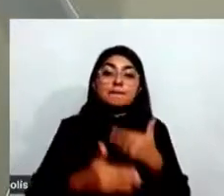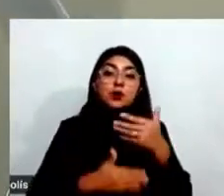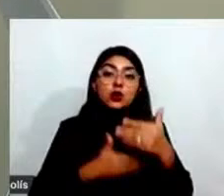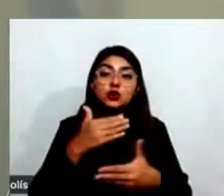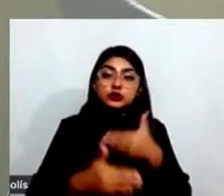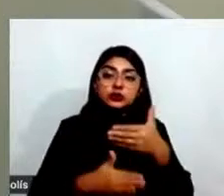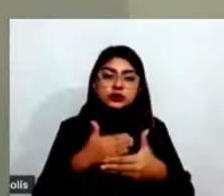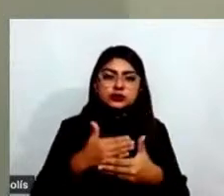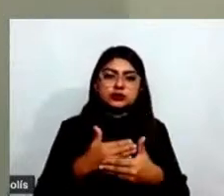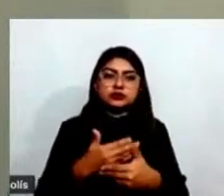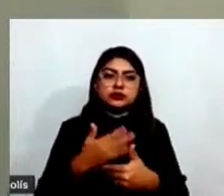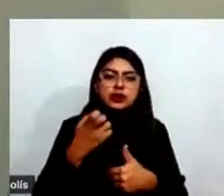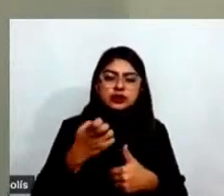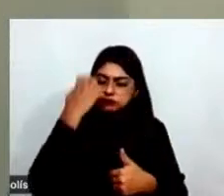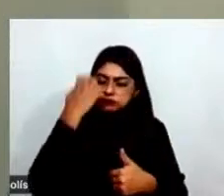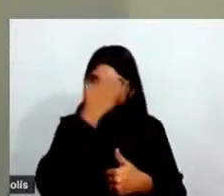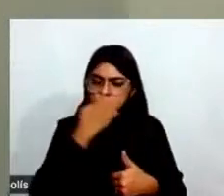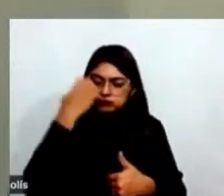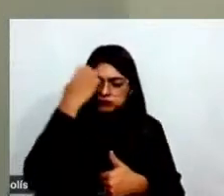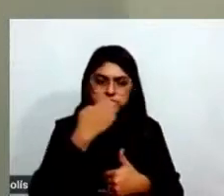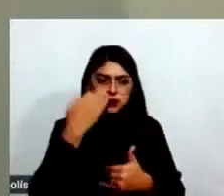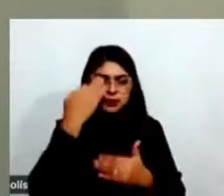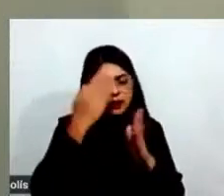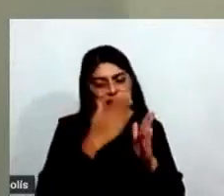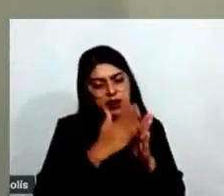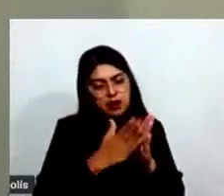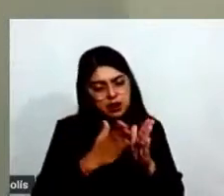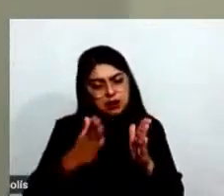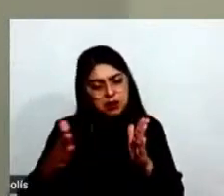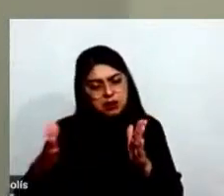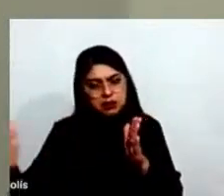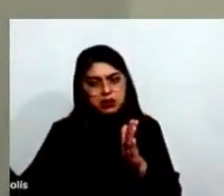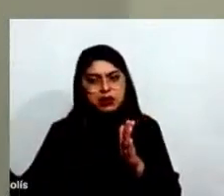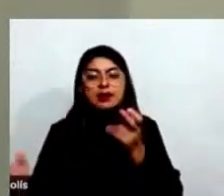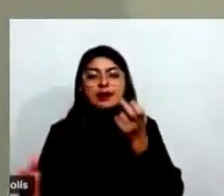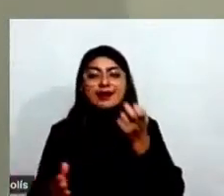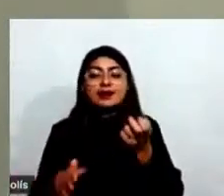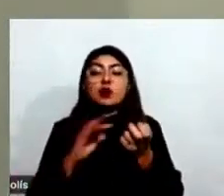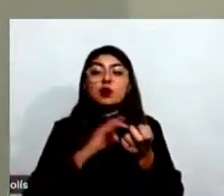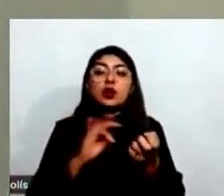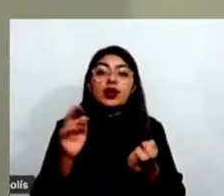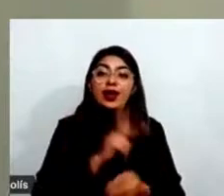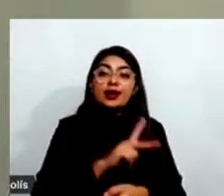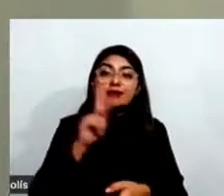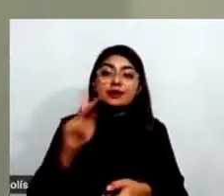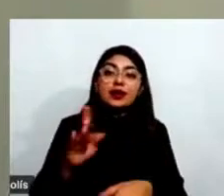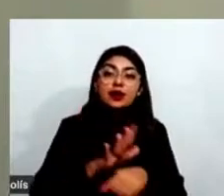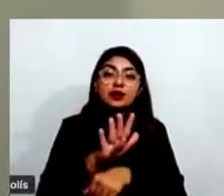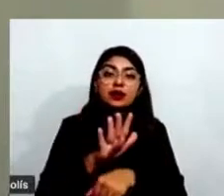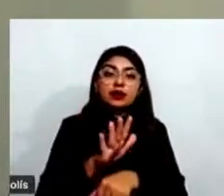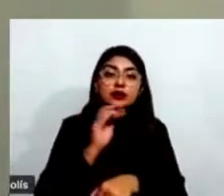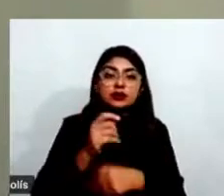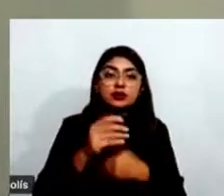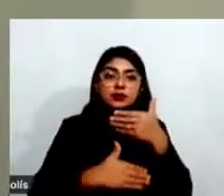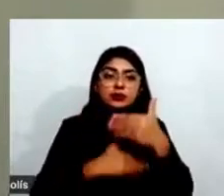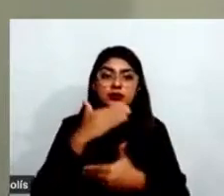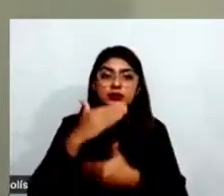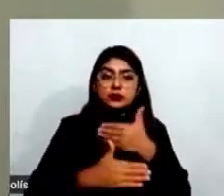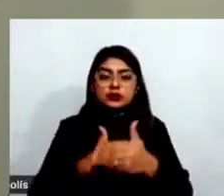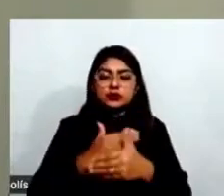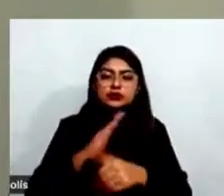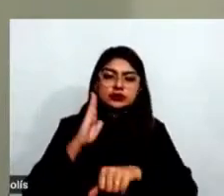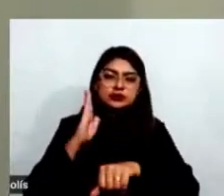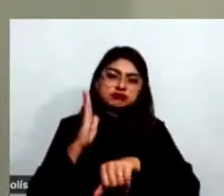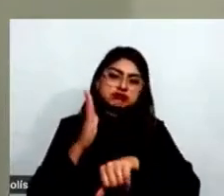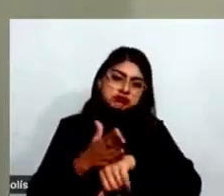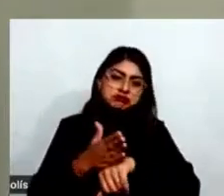periódicos, en definitiva, se pueden asimilar materialmente a procesos disciplinarios, porque la decisión